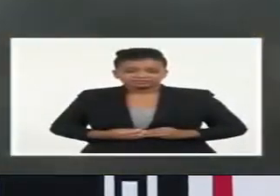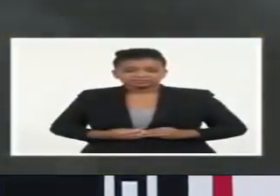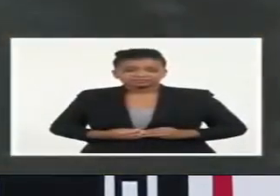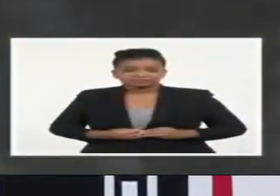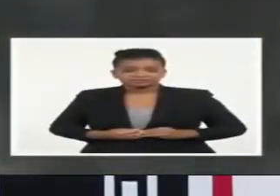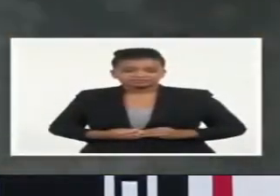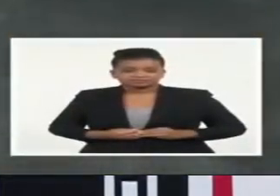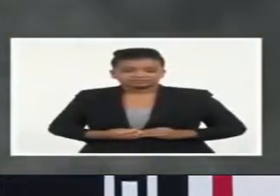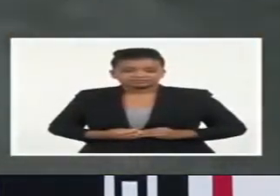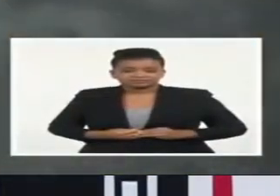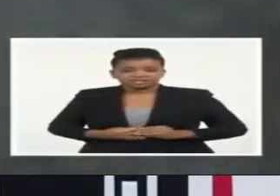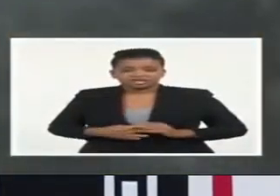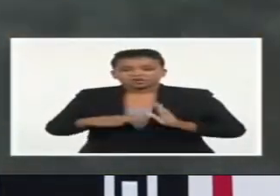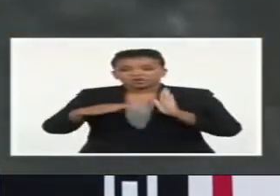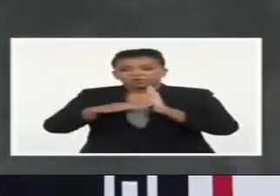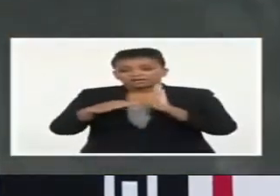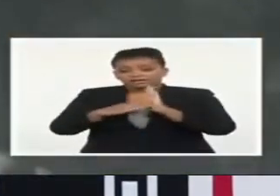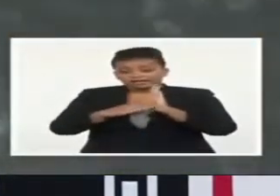lugar.